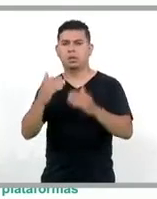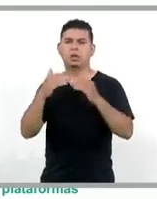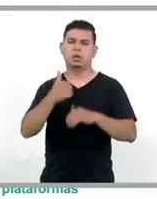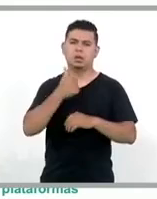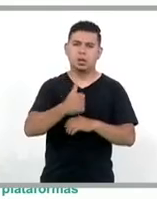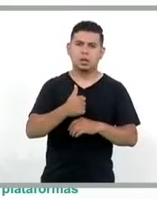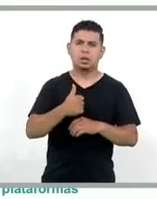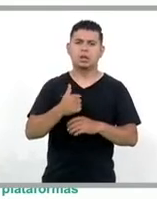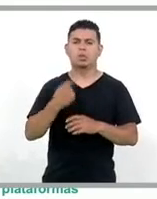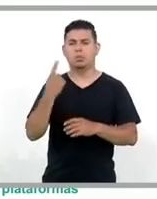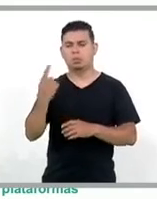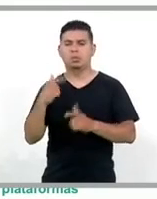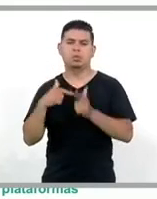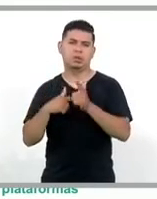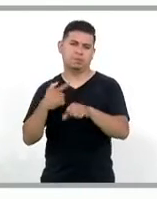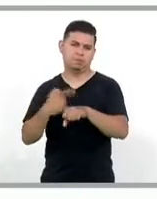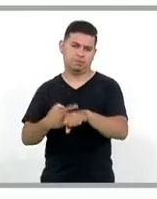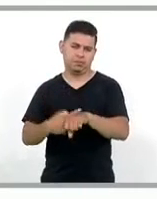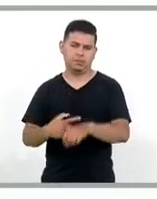6 1